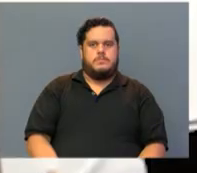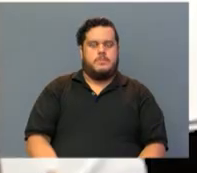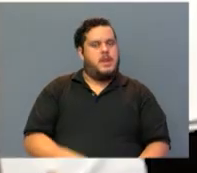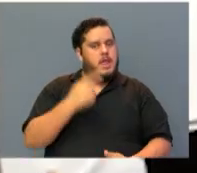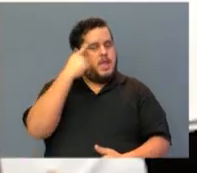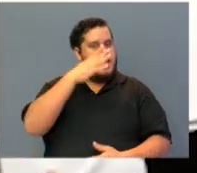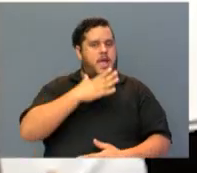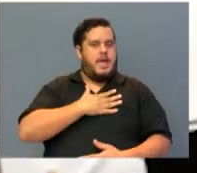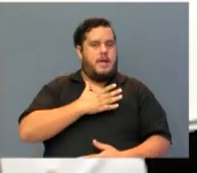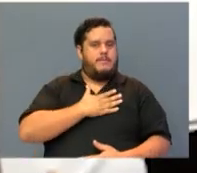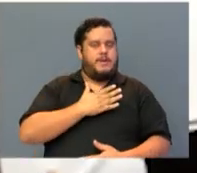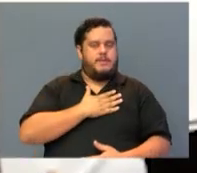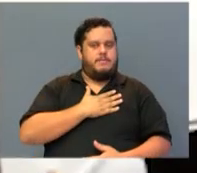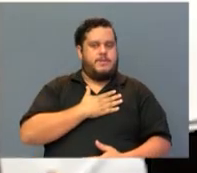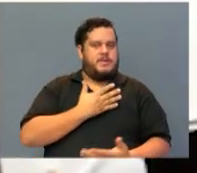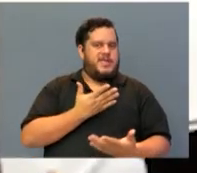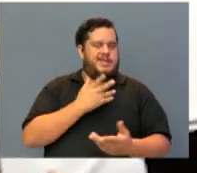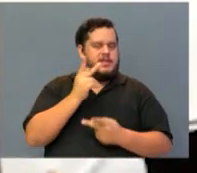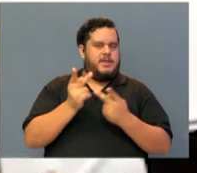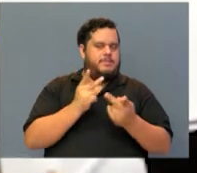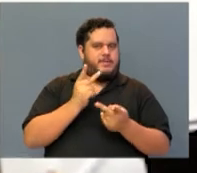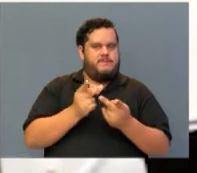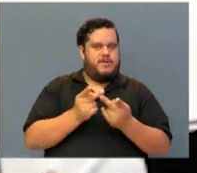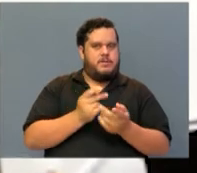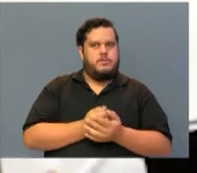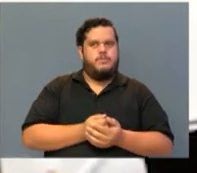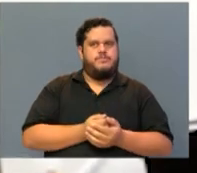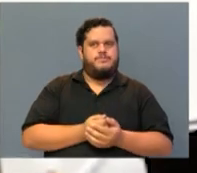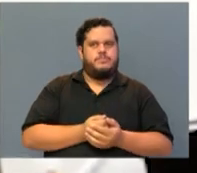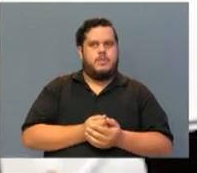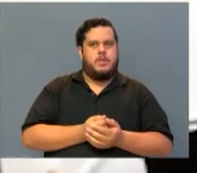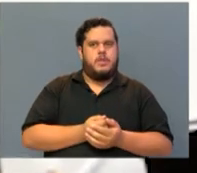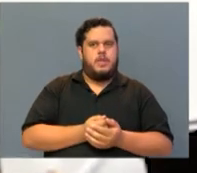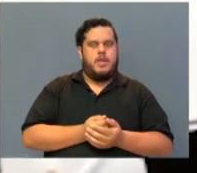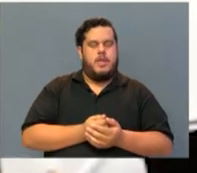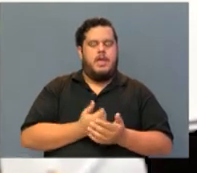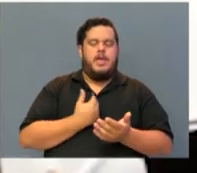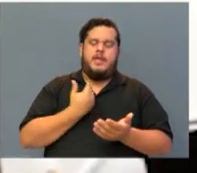Para mí sería perfecto, ¿verdad?